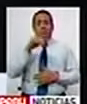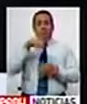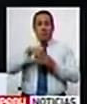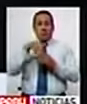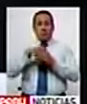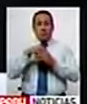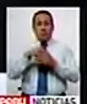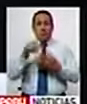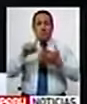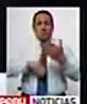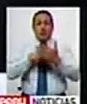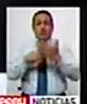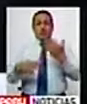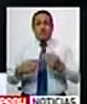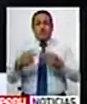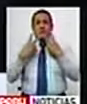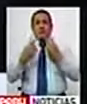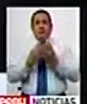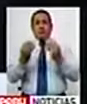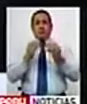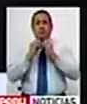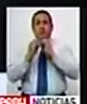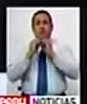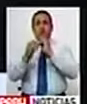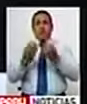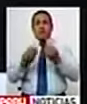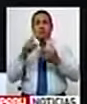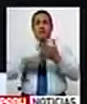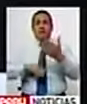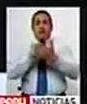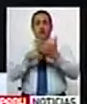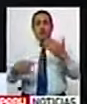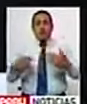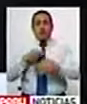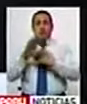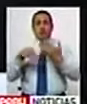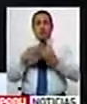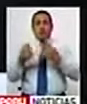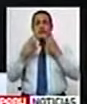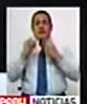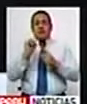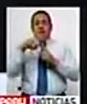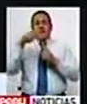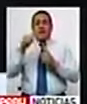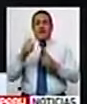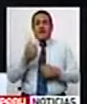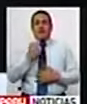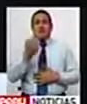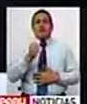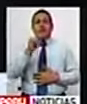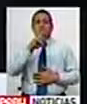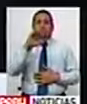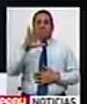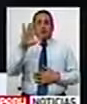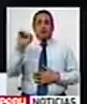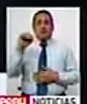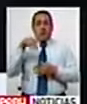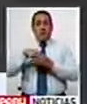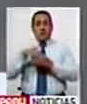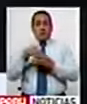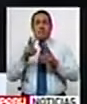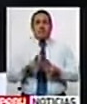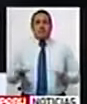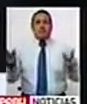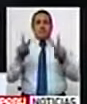impugnados. Eso es muy sencillo de resolver porque se anula el voto o se hace valer el voto, con lo cual el acta, que son 255 actas, van a